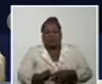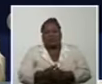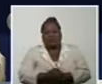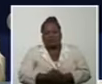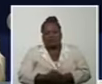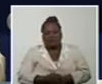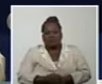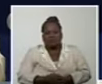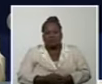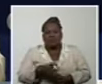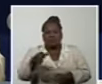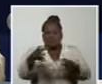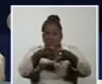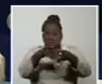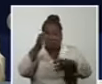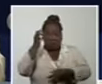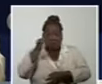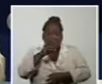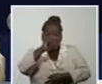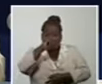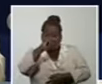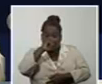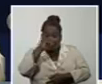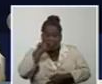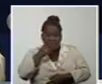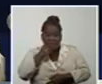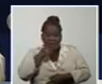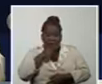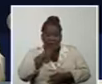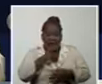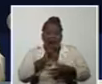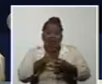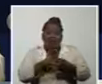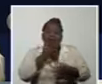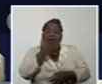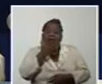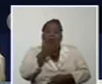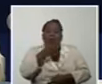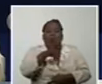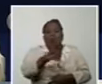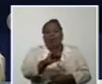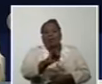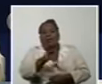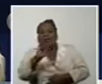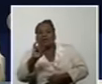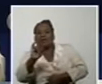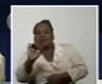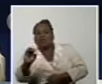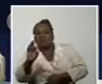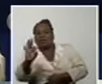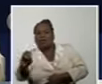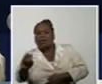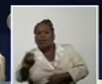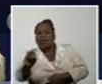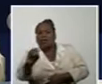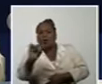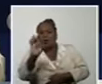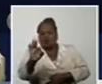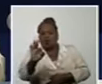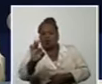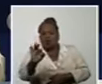El grupo de edad más afectado fue el de 40 a 60 años de edad, con 8 casos, el